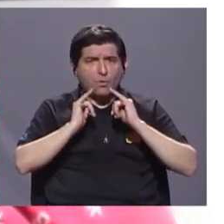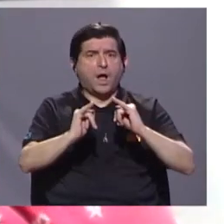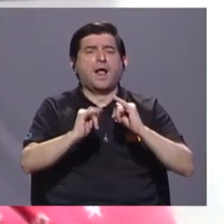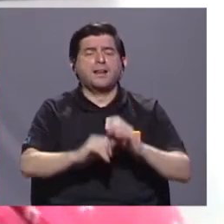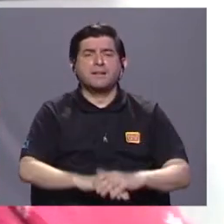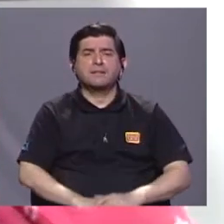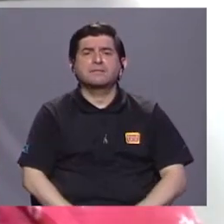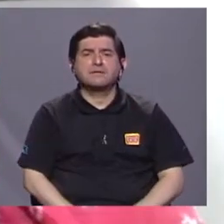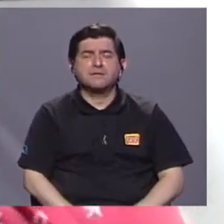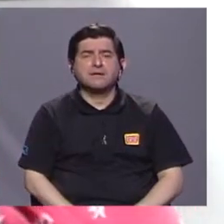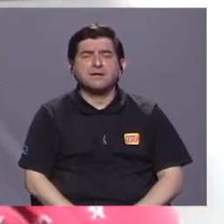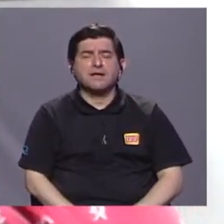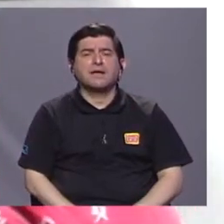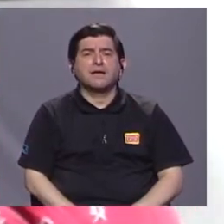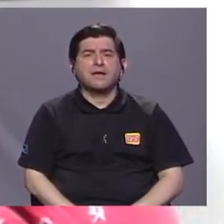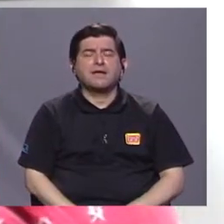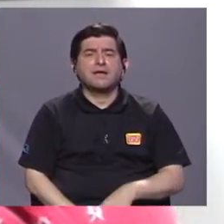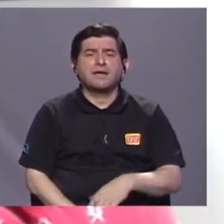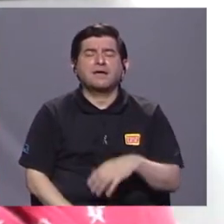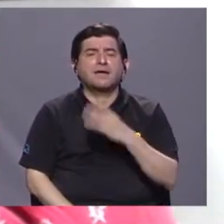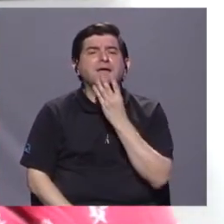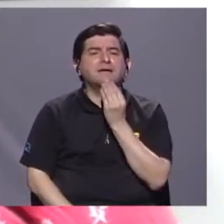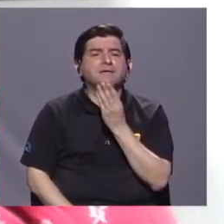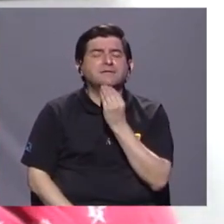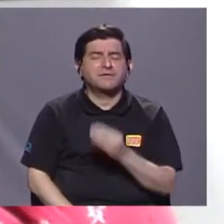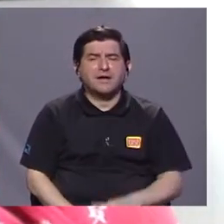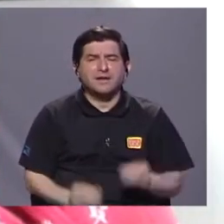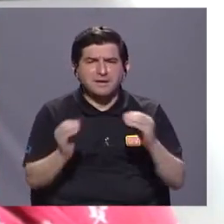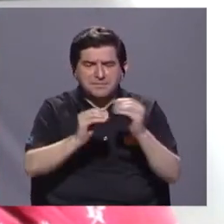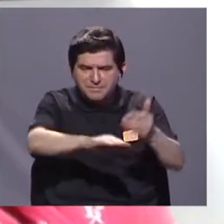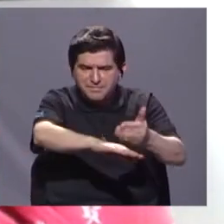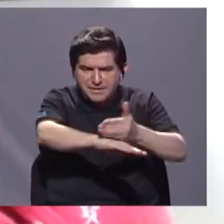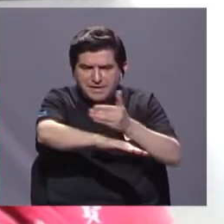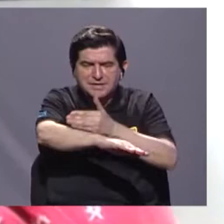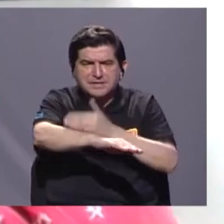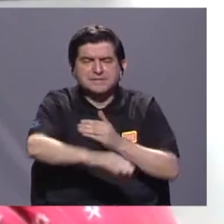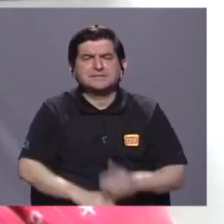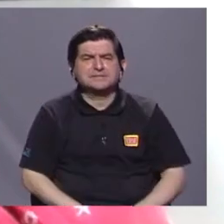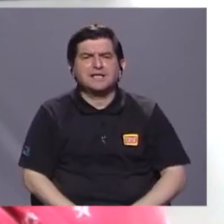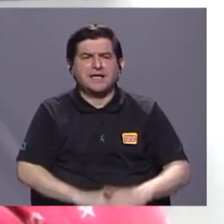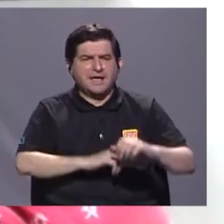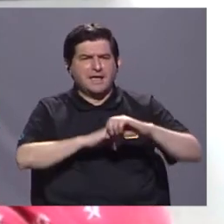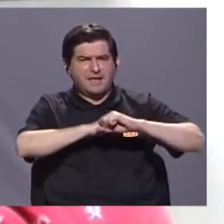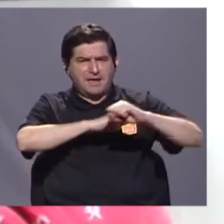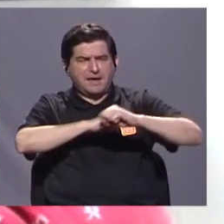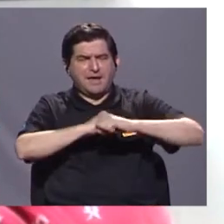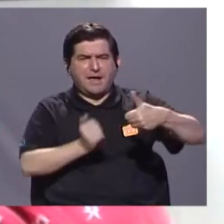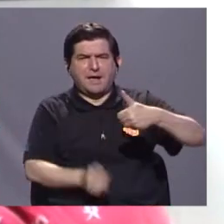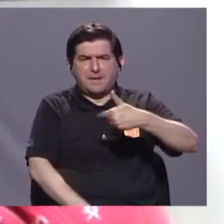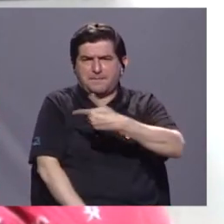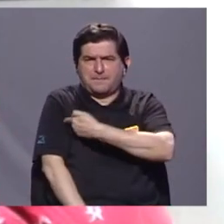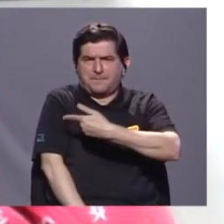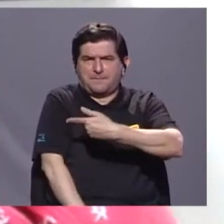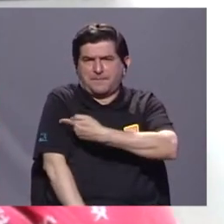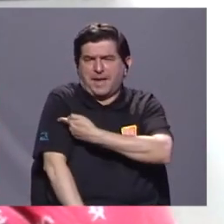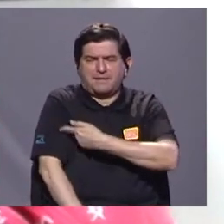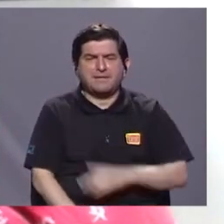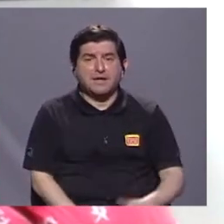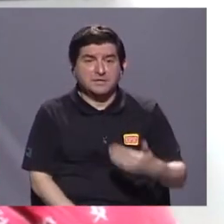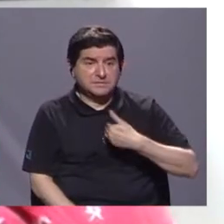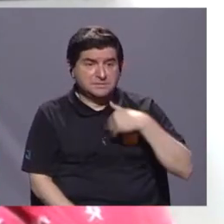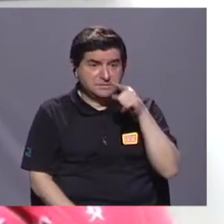que en israel que es uno de los que va más avanzado en su campaña de vacunación que también tenía varias de éstas